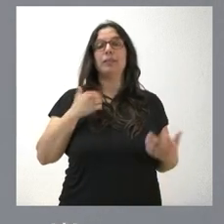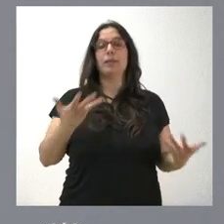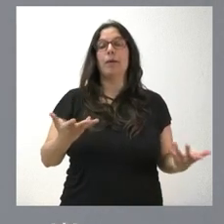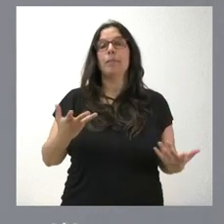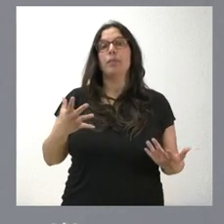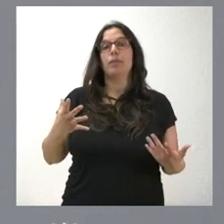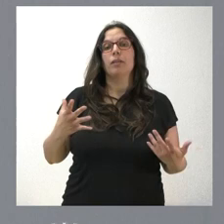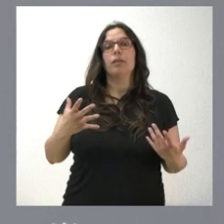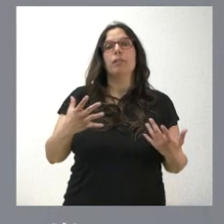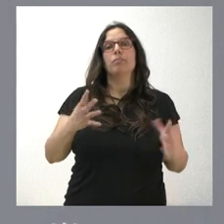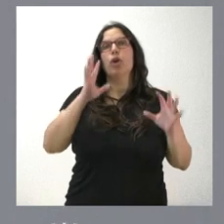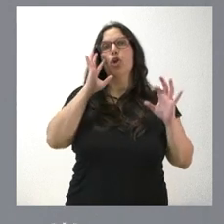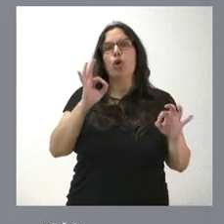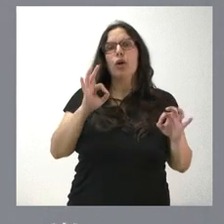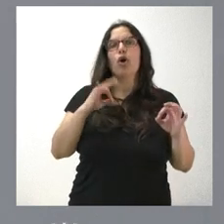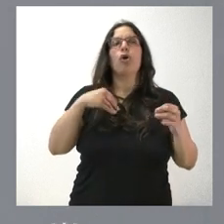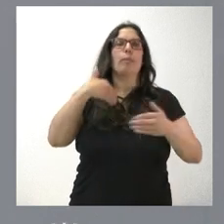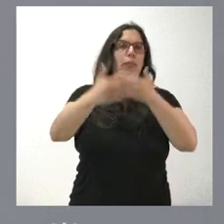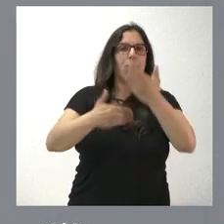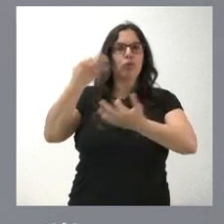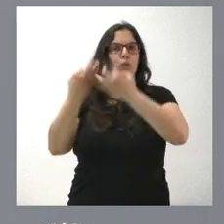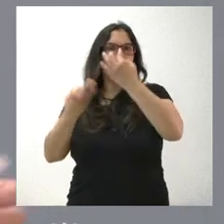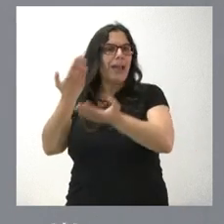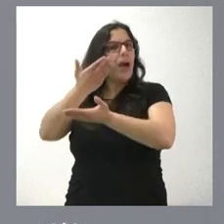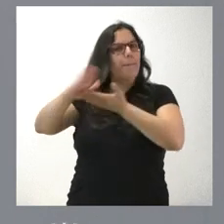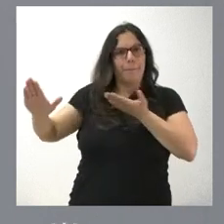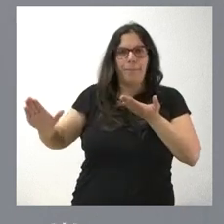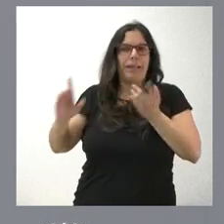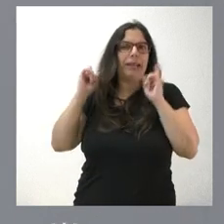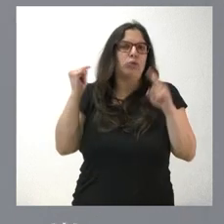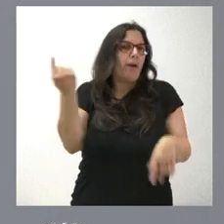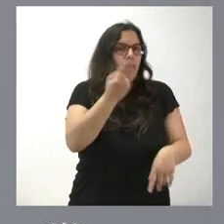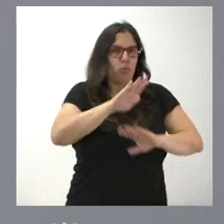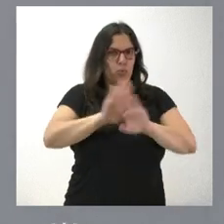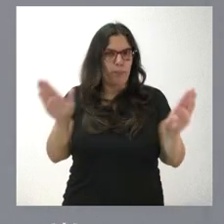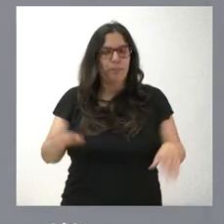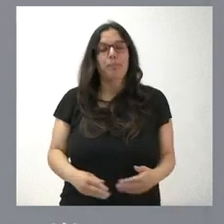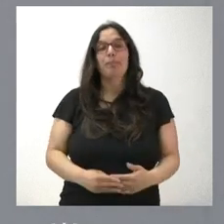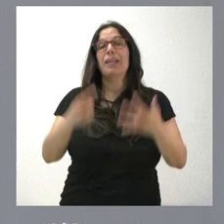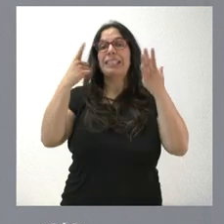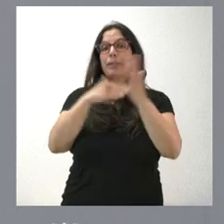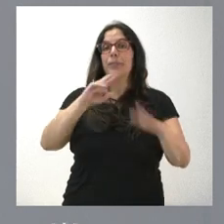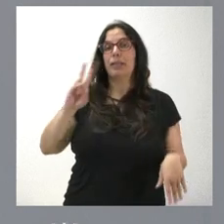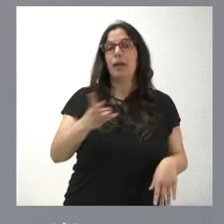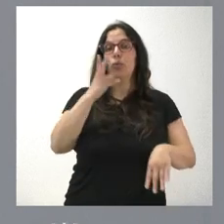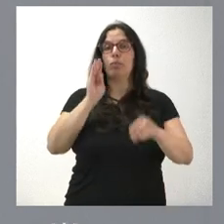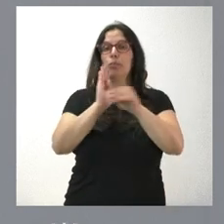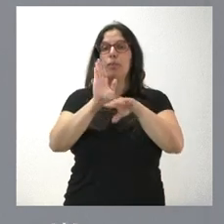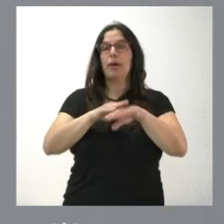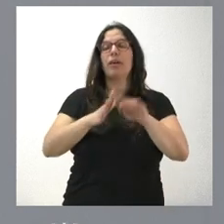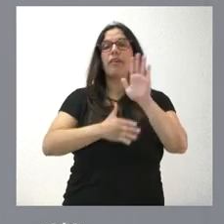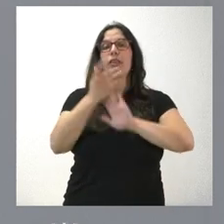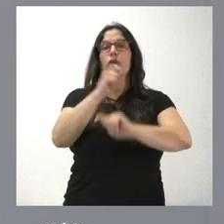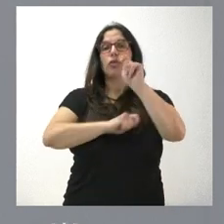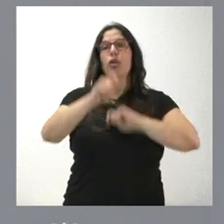sin perjuicio de los procedimientos judiciales que pudiera corresponder en cada uno de los casos. 6.000 euros para la Federación de Asociaciones de